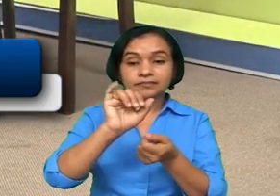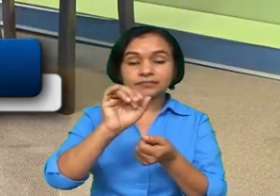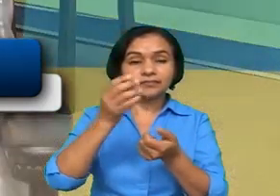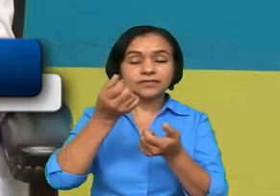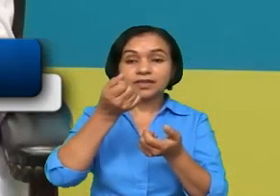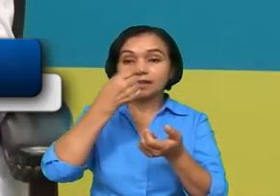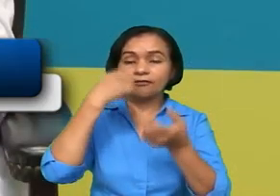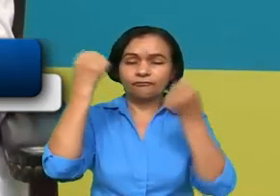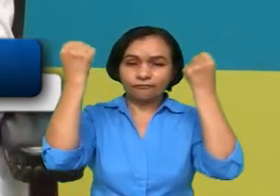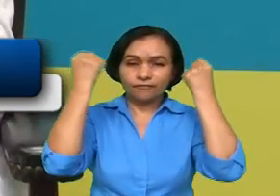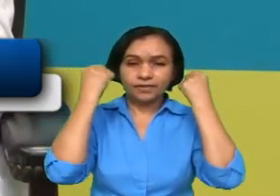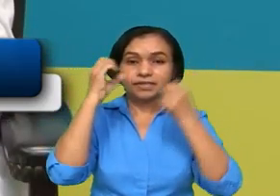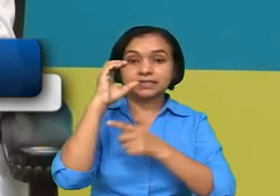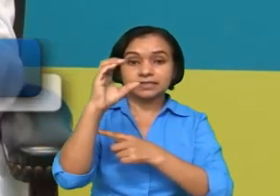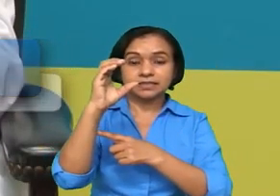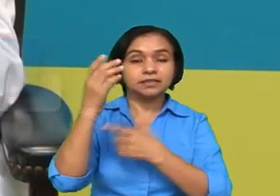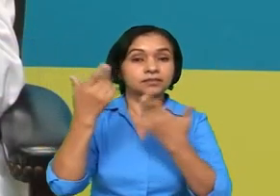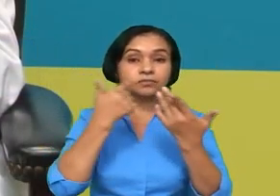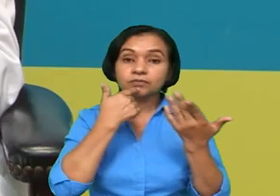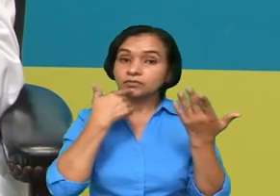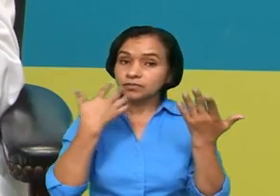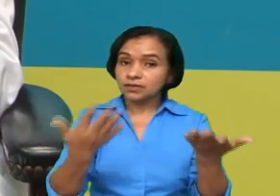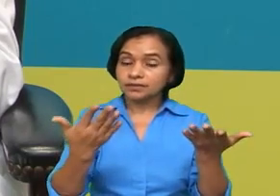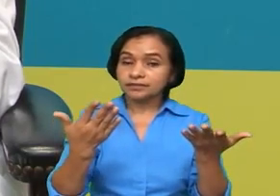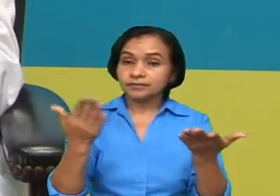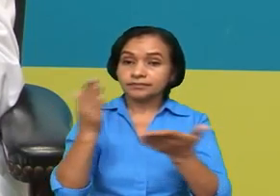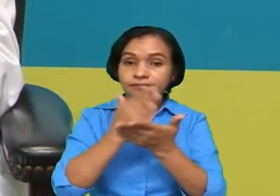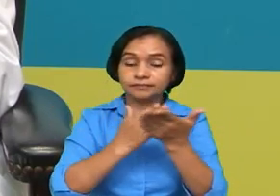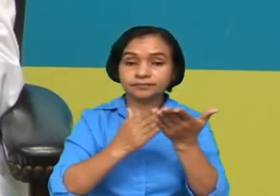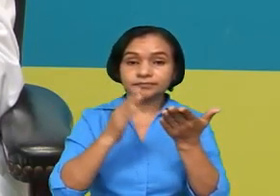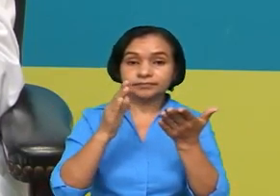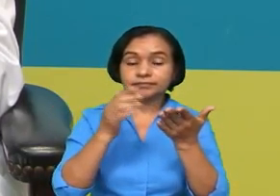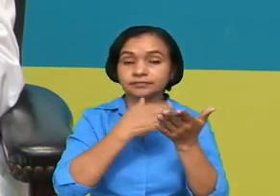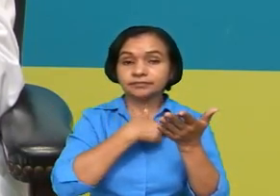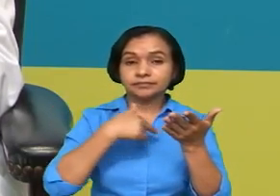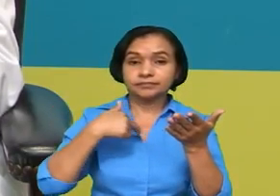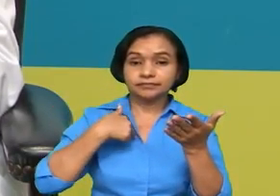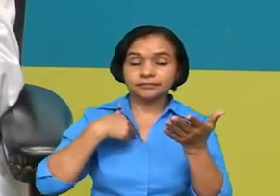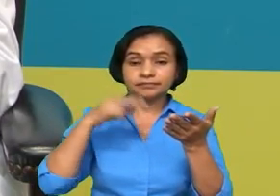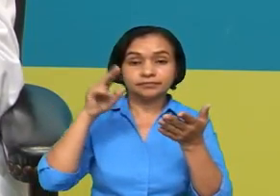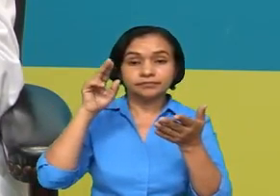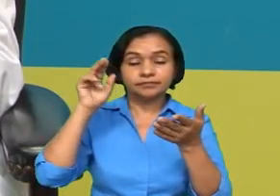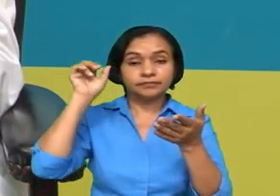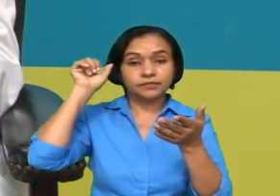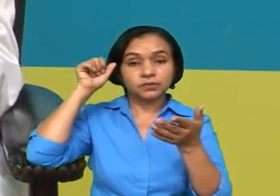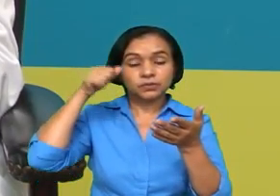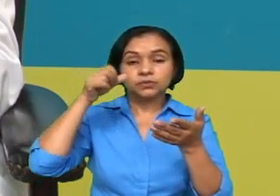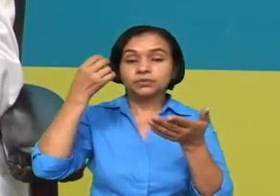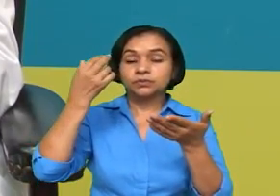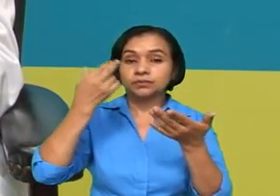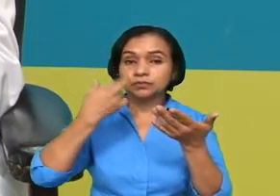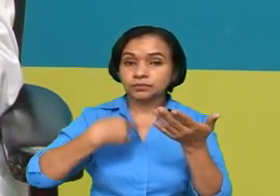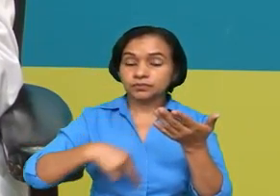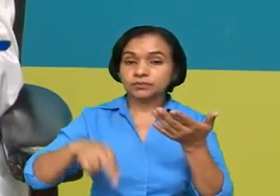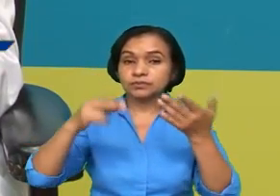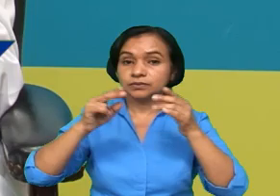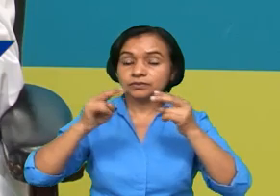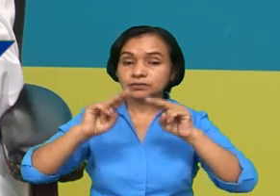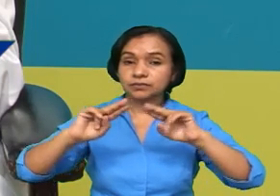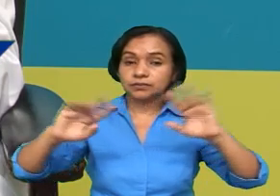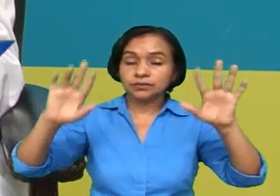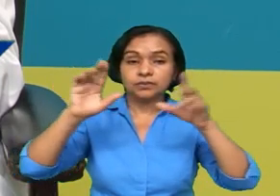pues también tiene una razón de ser, porque acidifican lo que es la orina. Entonces, el medio, el ambiente y la